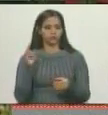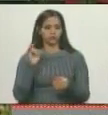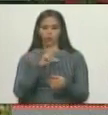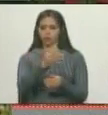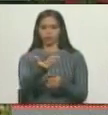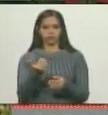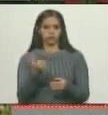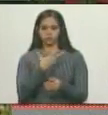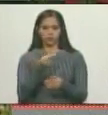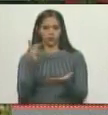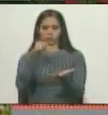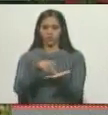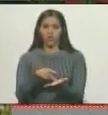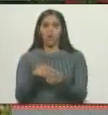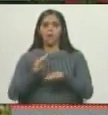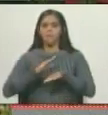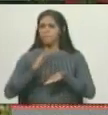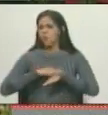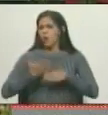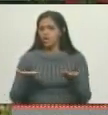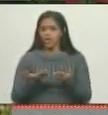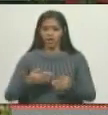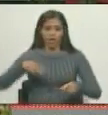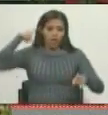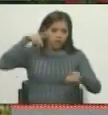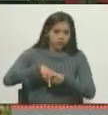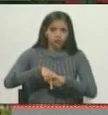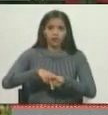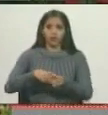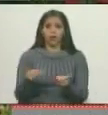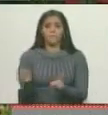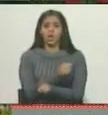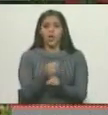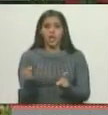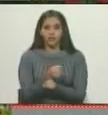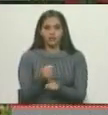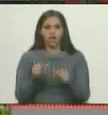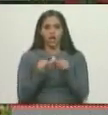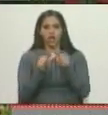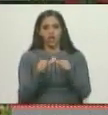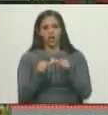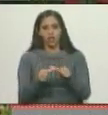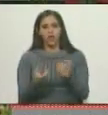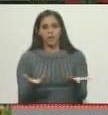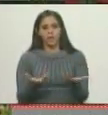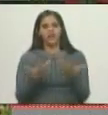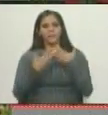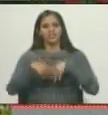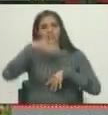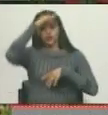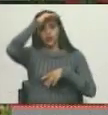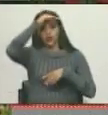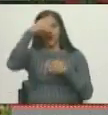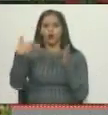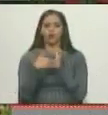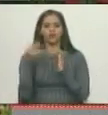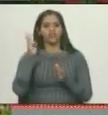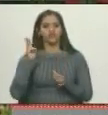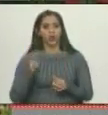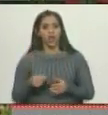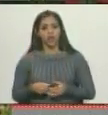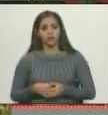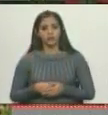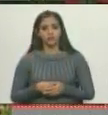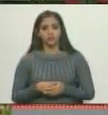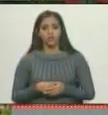la grave y brutal agresión perpetrada de manera continuada y artera por parte de la administración Trump contra Venezuela,